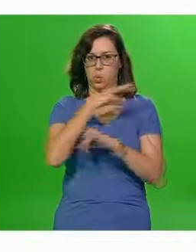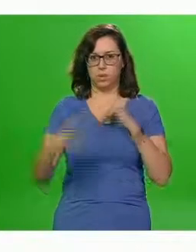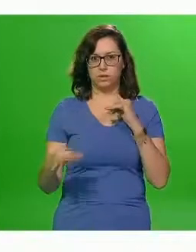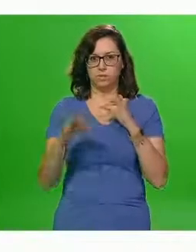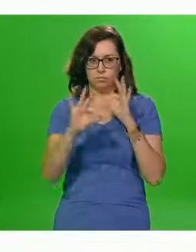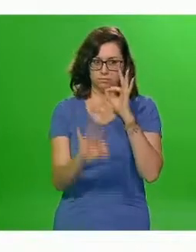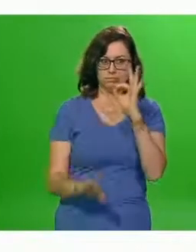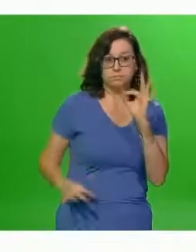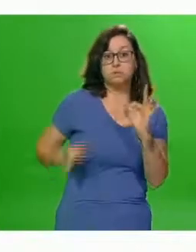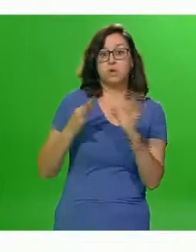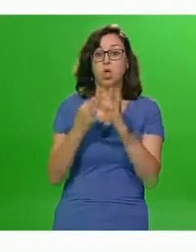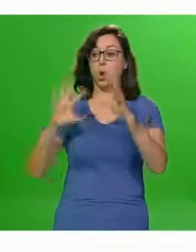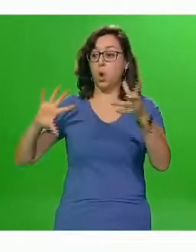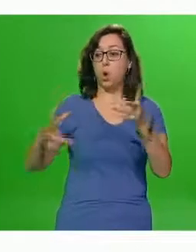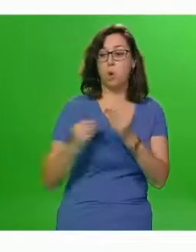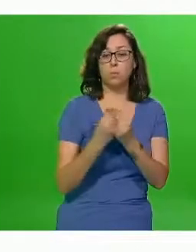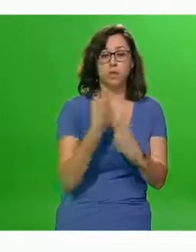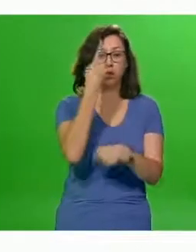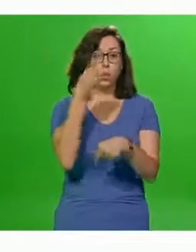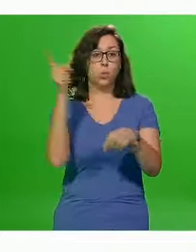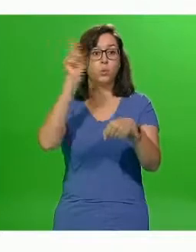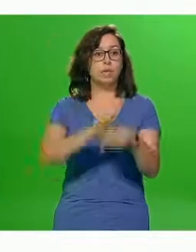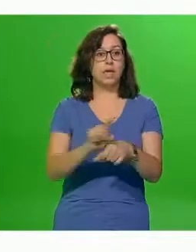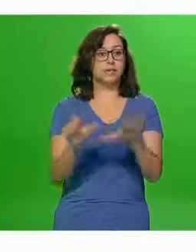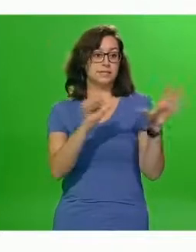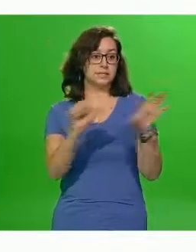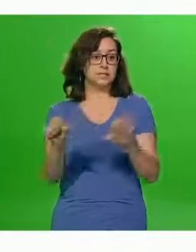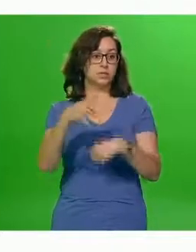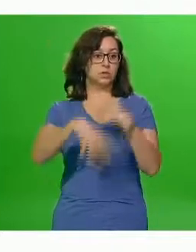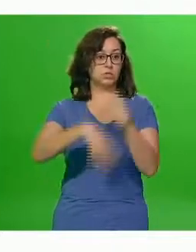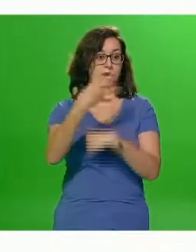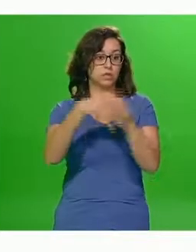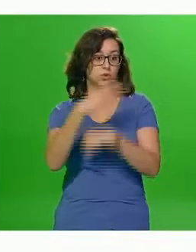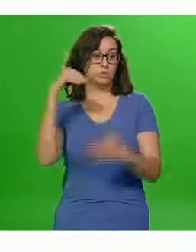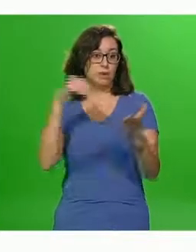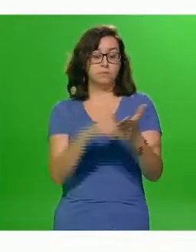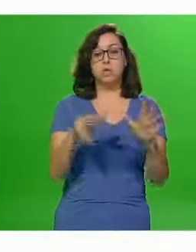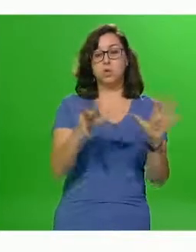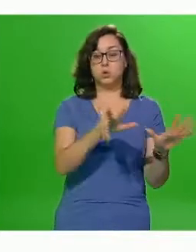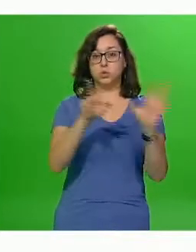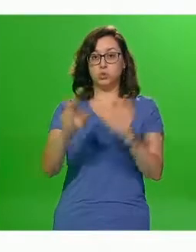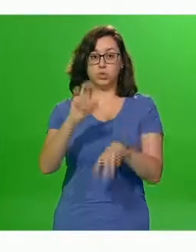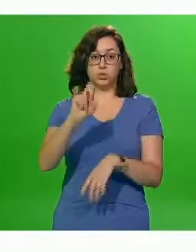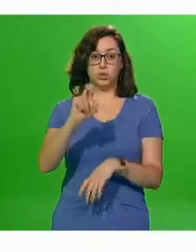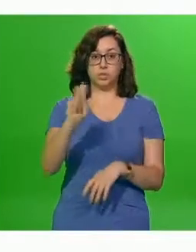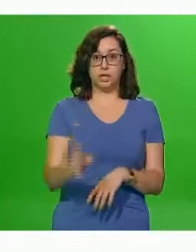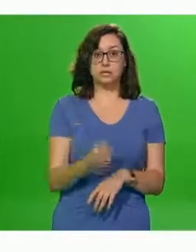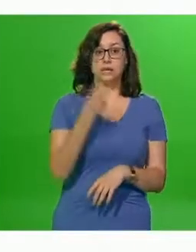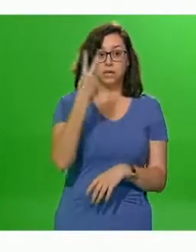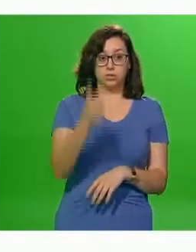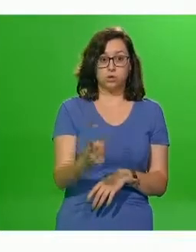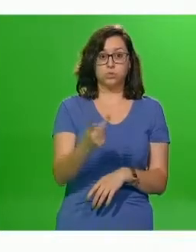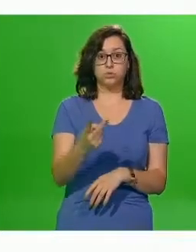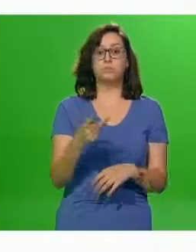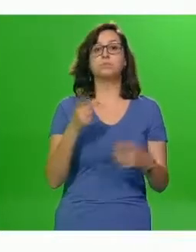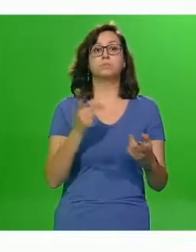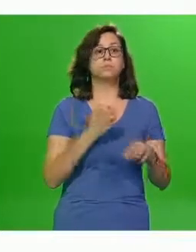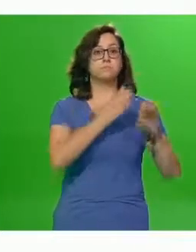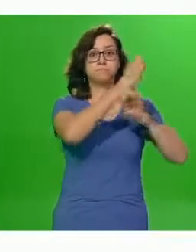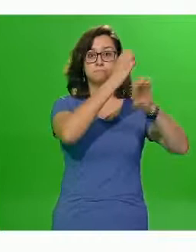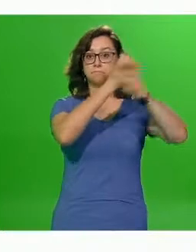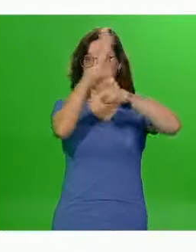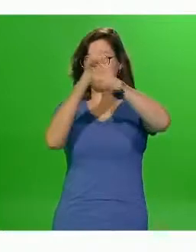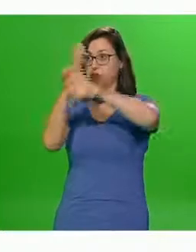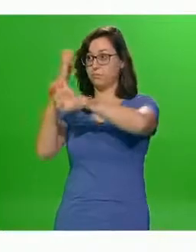614,832 aplicaciones de vacuna de las diferentes marcas en las 32 entidades federativas, cosa que también es un